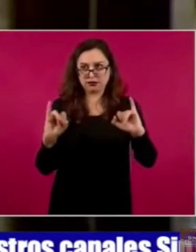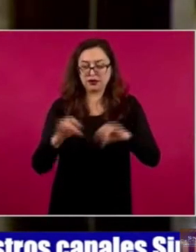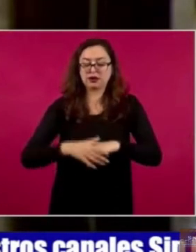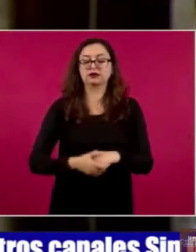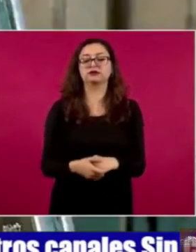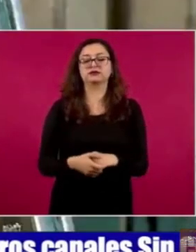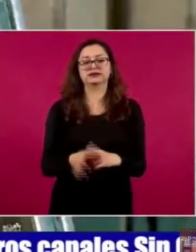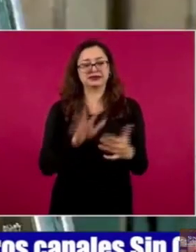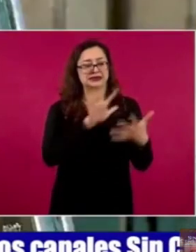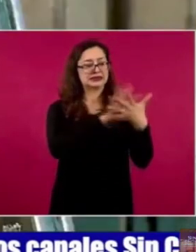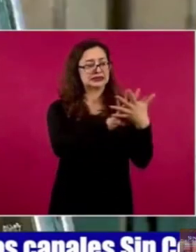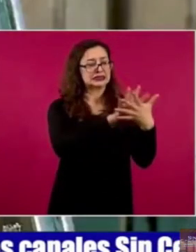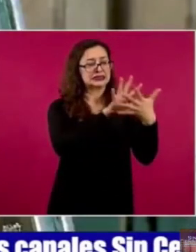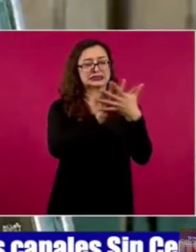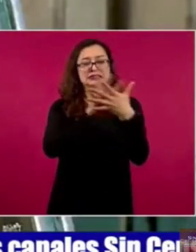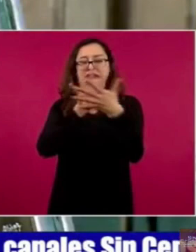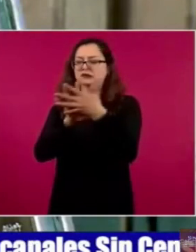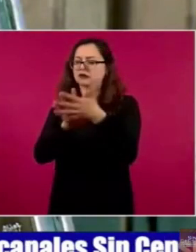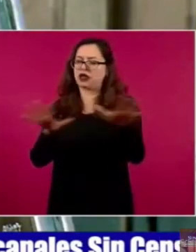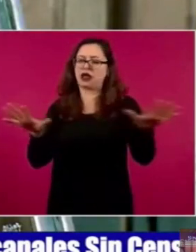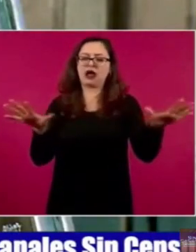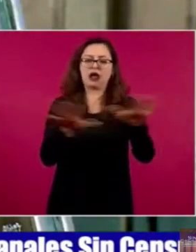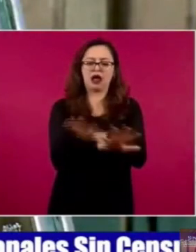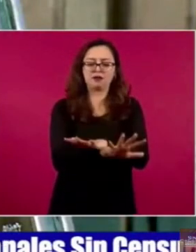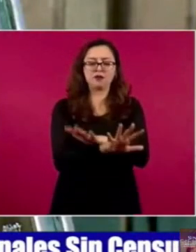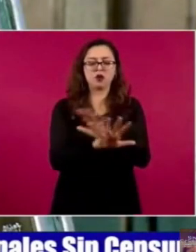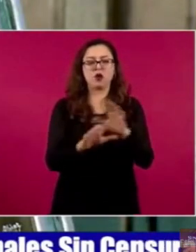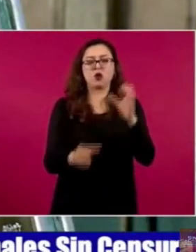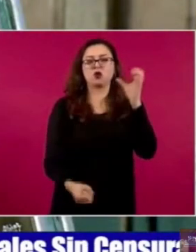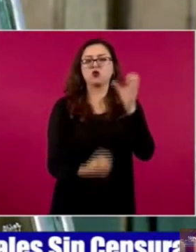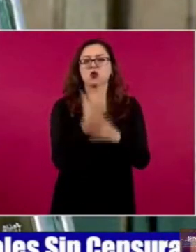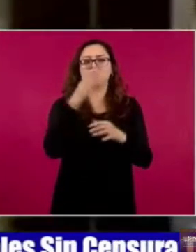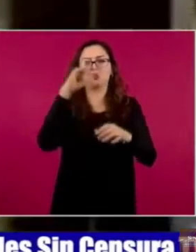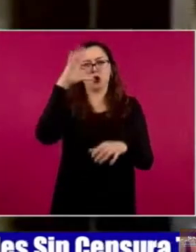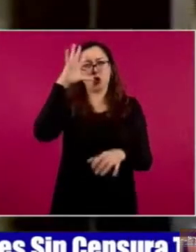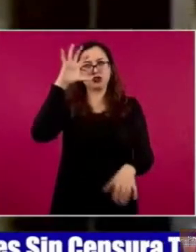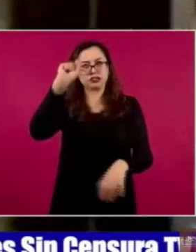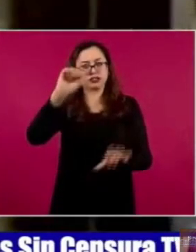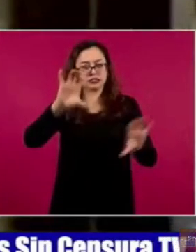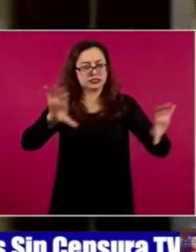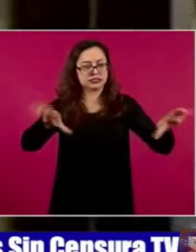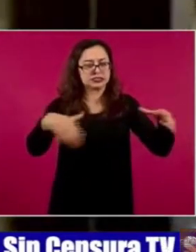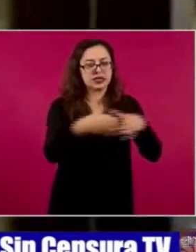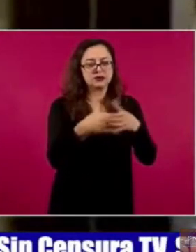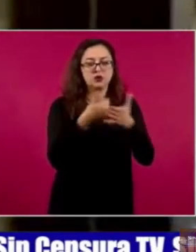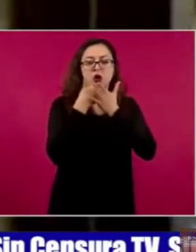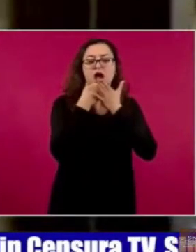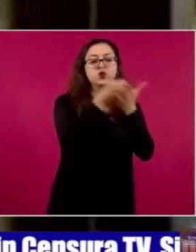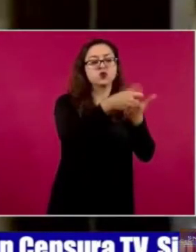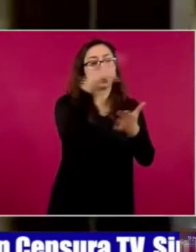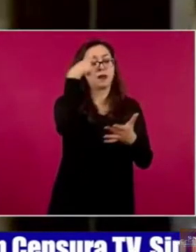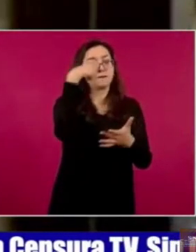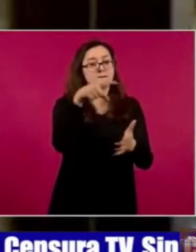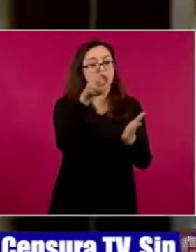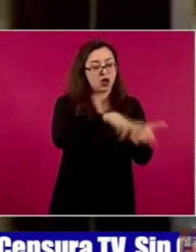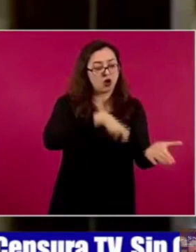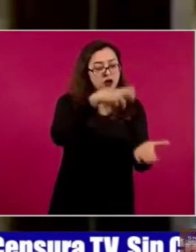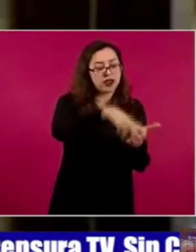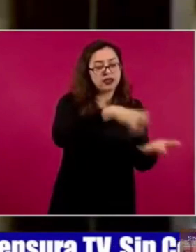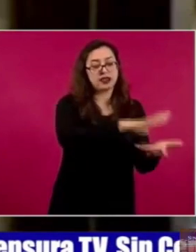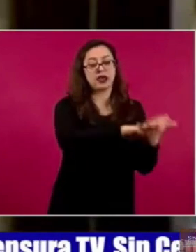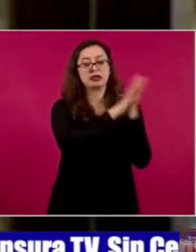las cárceles por colonias penitenciarias para la regeneración de los